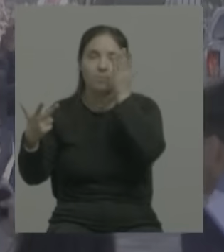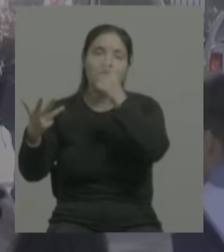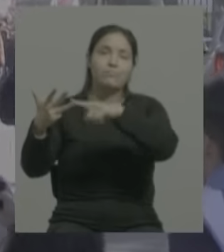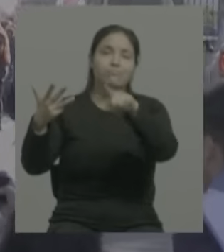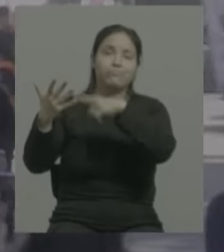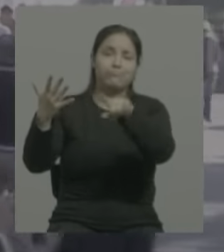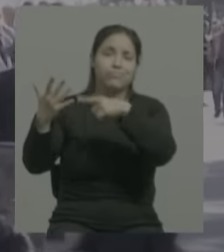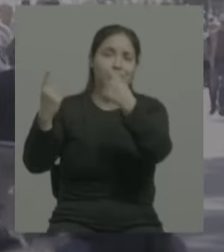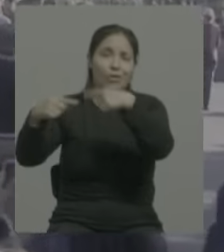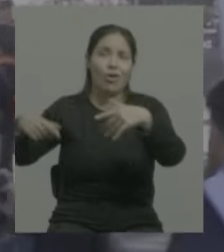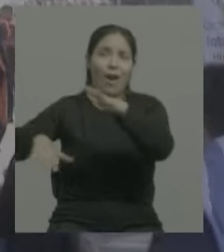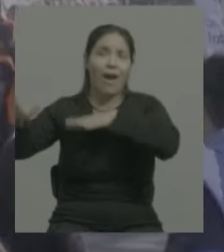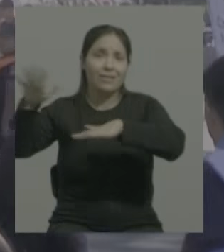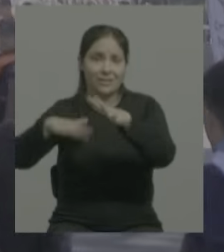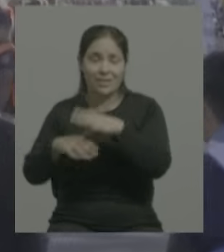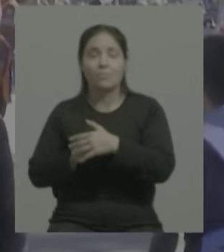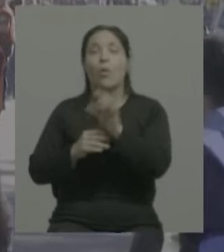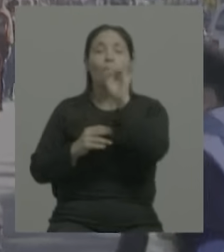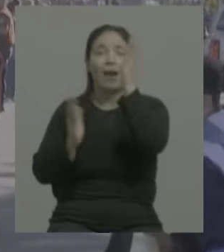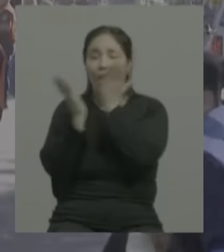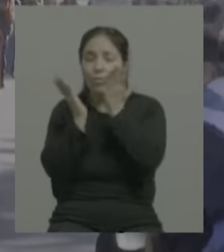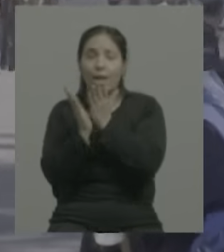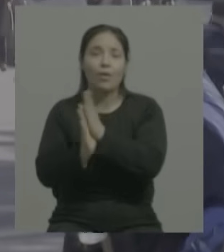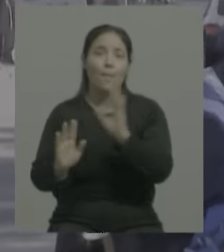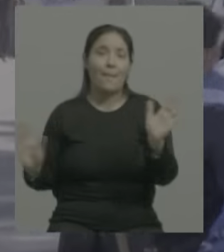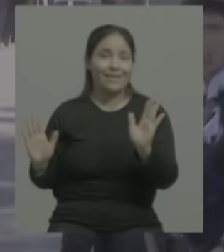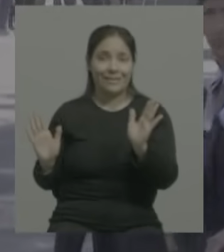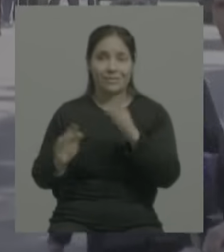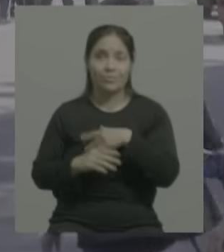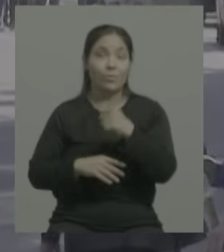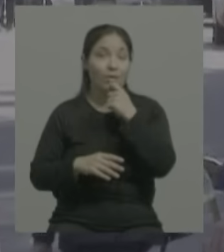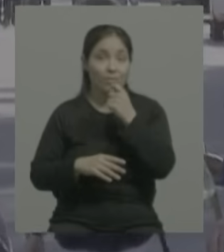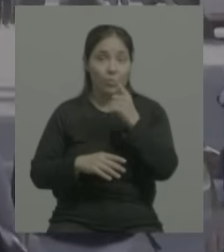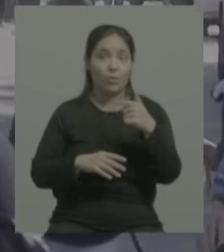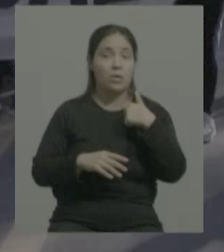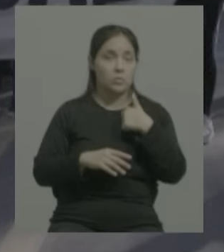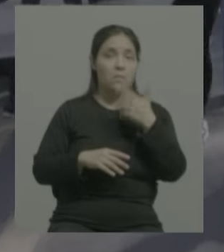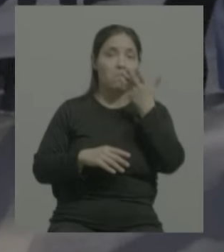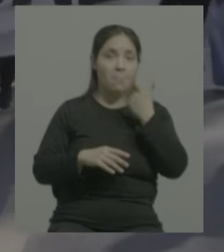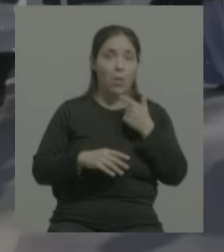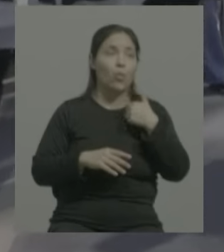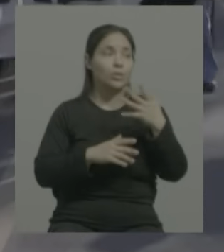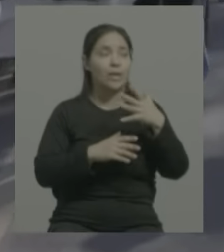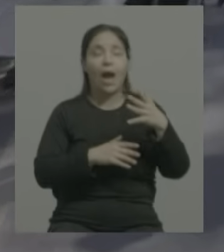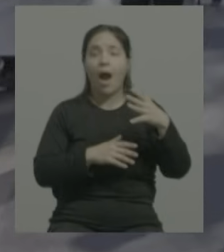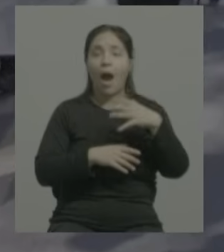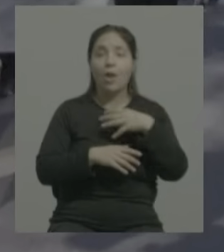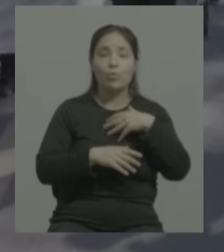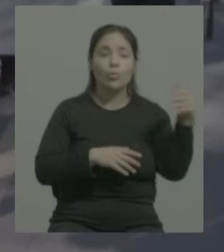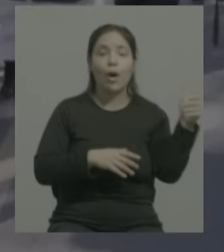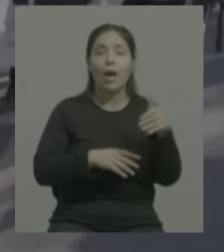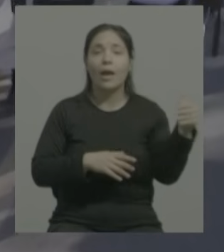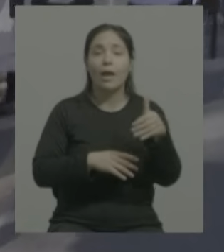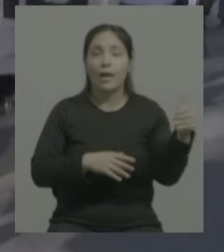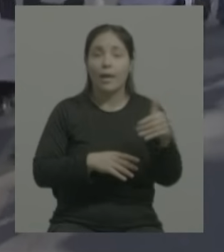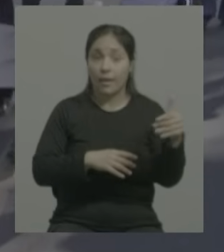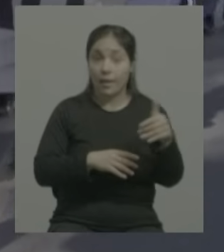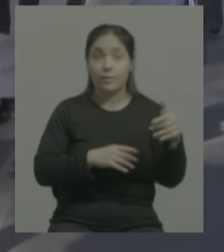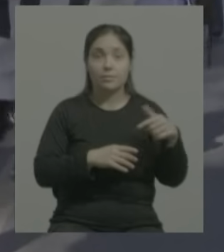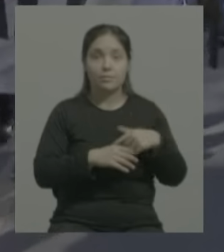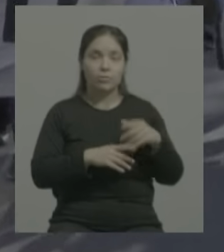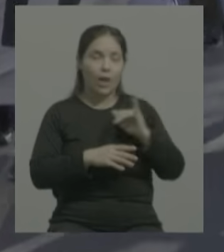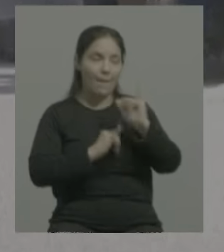más allá que ir a hacer una carrera. Totalmente. Yo cuando hablo con los chicos por ahí del ingreso, que me gusta tener mucho contacto, siempre les digo, chicos, no vengan acá a cursar